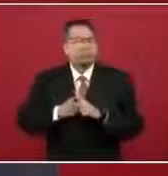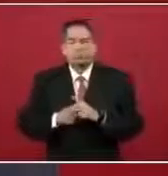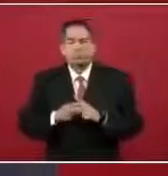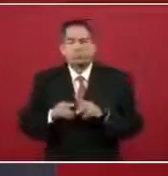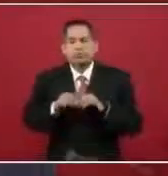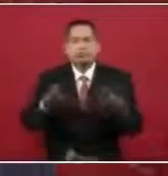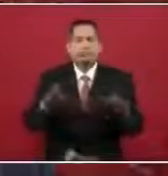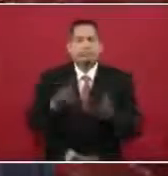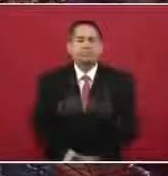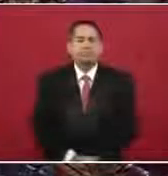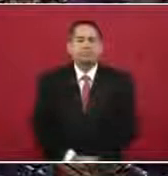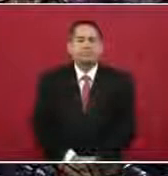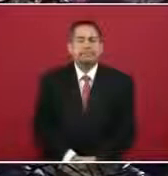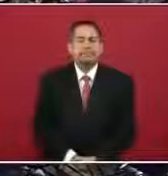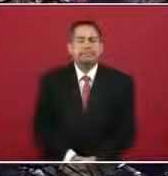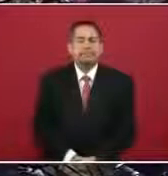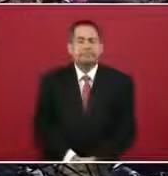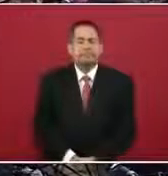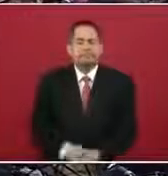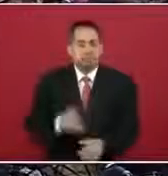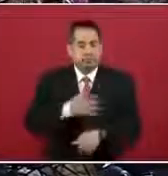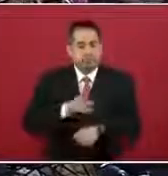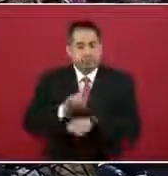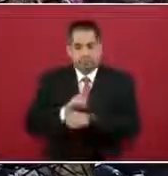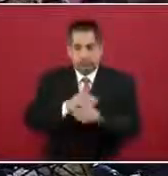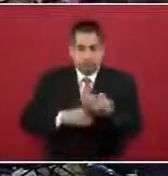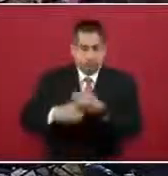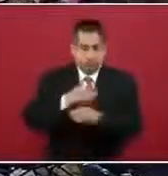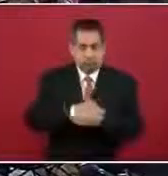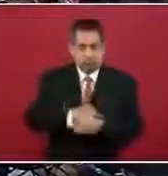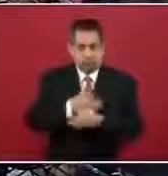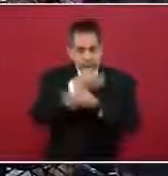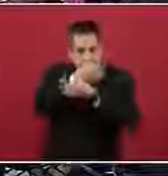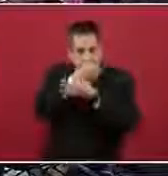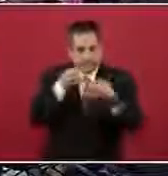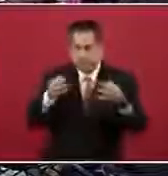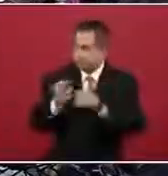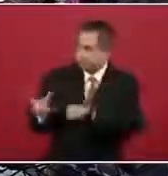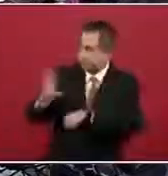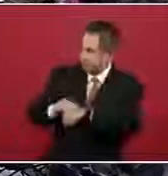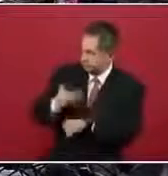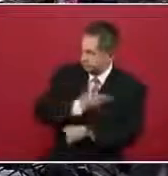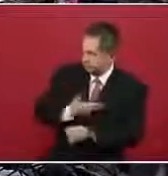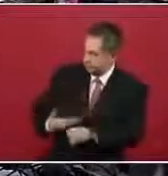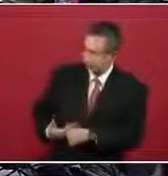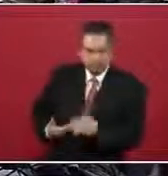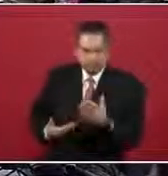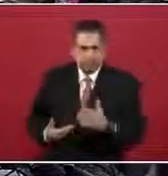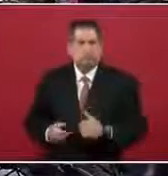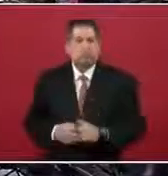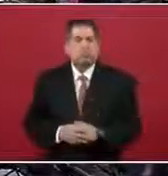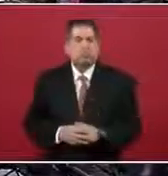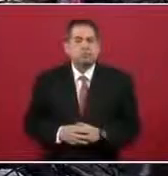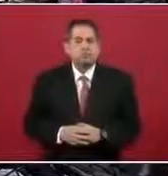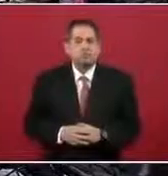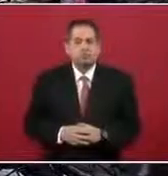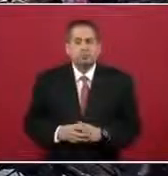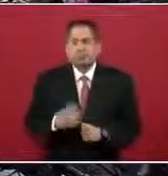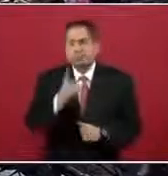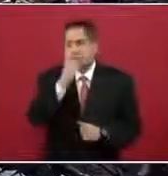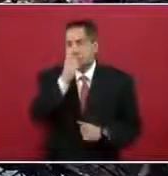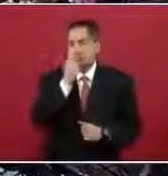hidrocarburos. Buenos días a todos. Con su permiso, señor presidente, a la